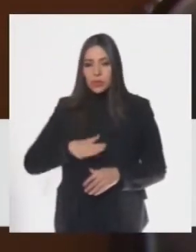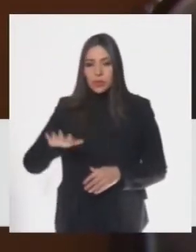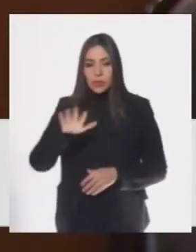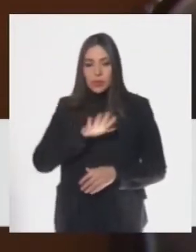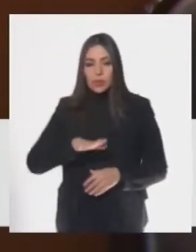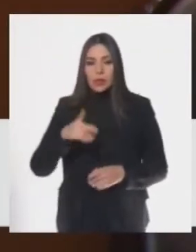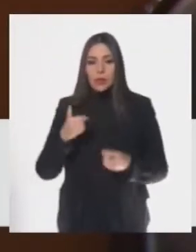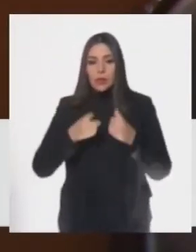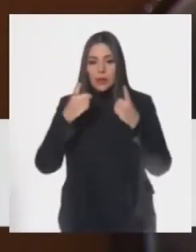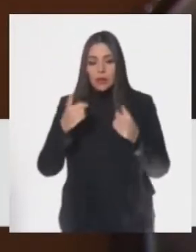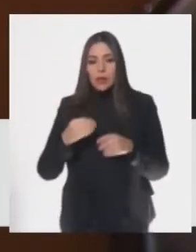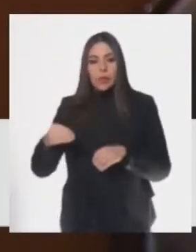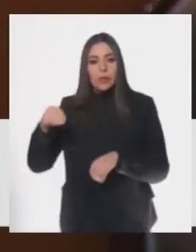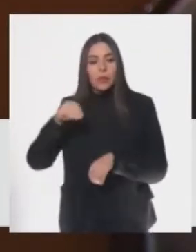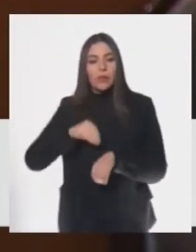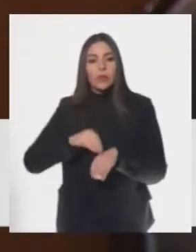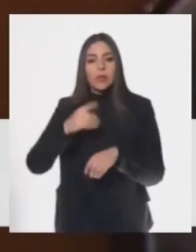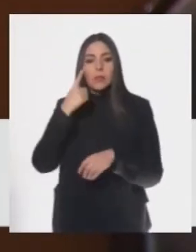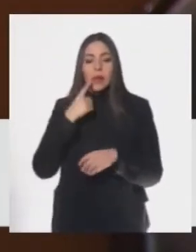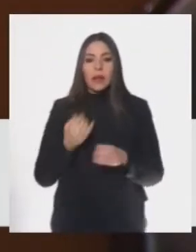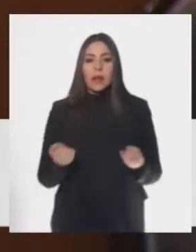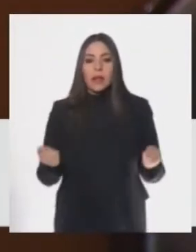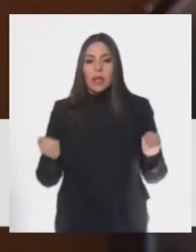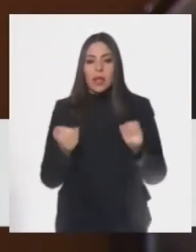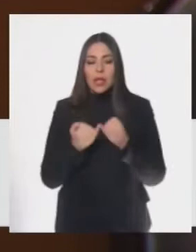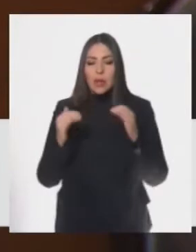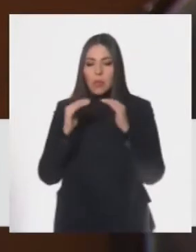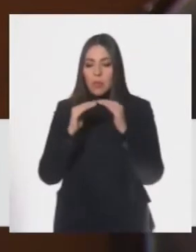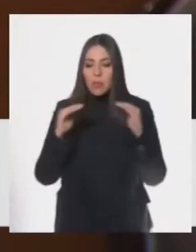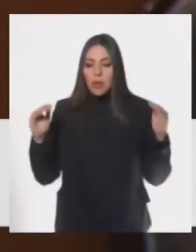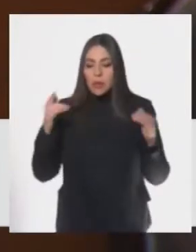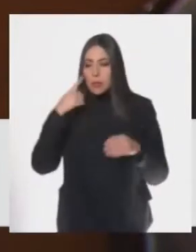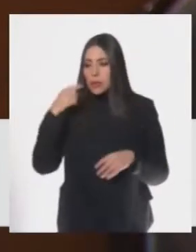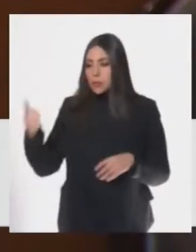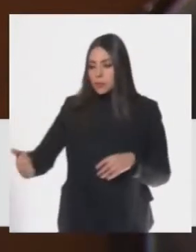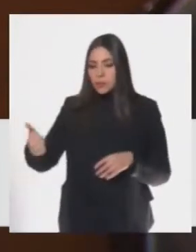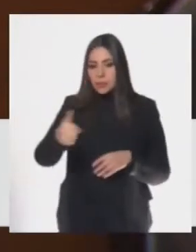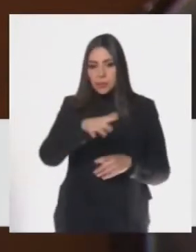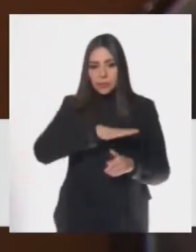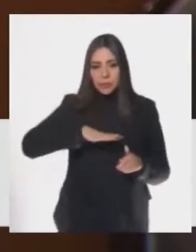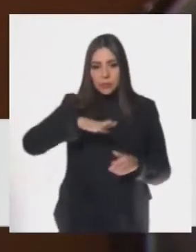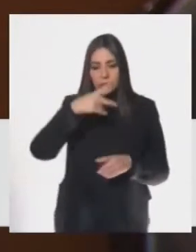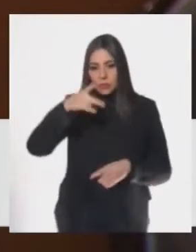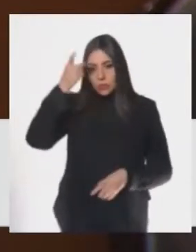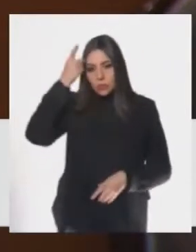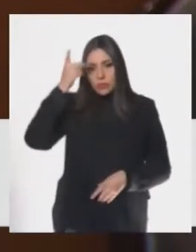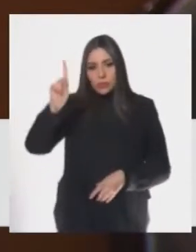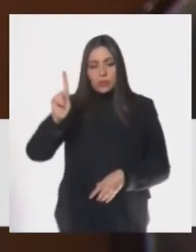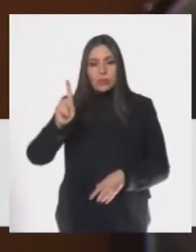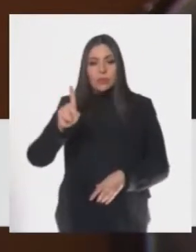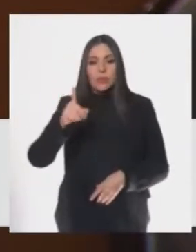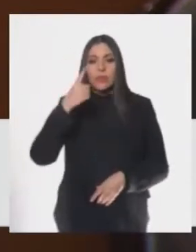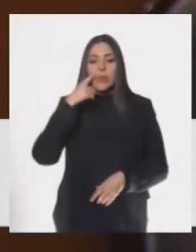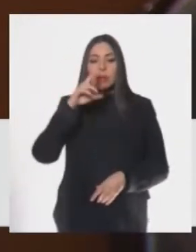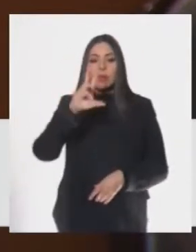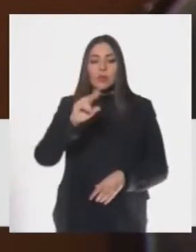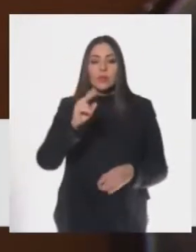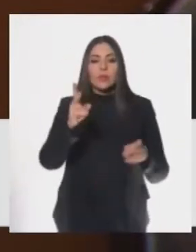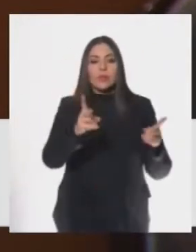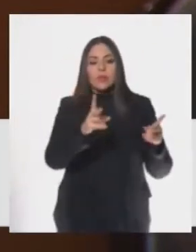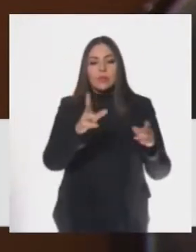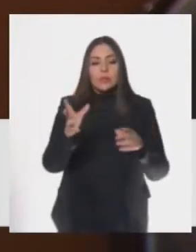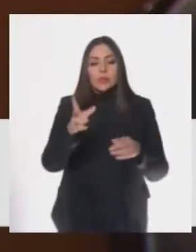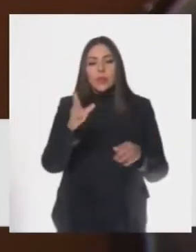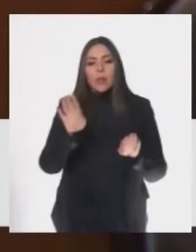de igualdad en la distribución de la propiedad social, evitando su acaparamiento, privilegiando